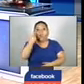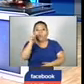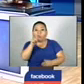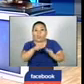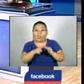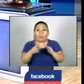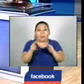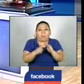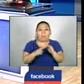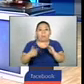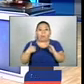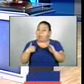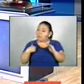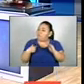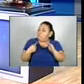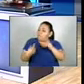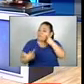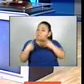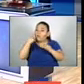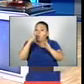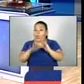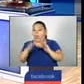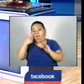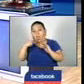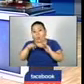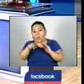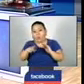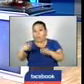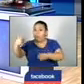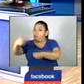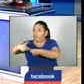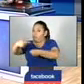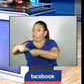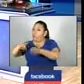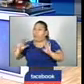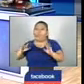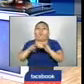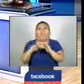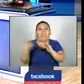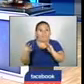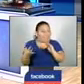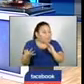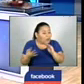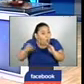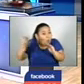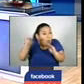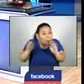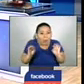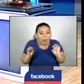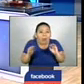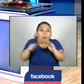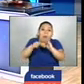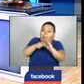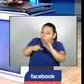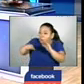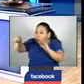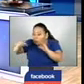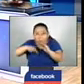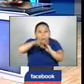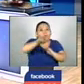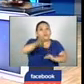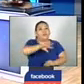tiene necesidad de salir a un lugar, más con lo cara que está la gasolina, pues no lo haga y cuide a su